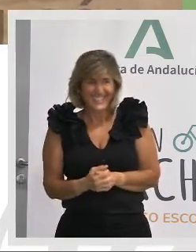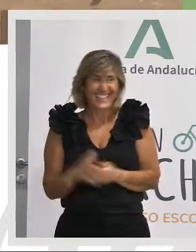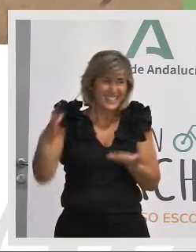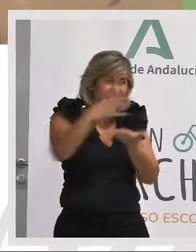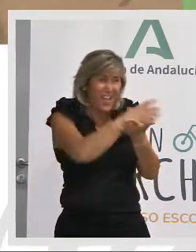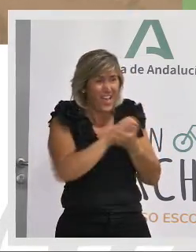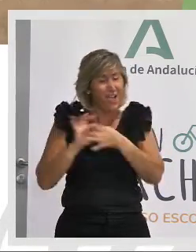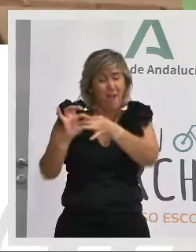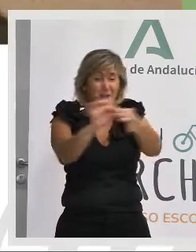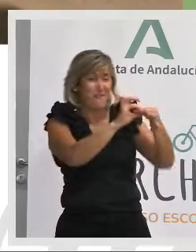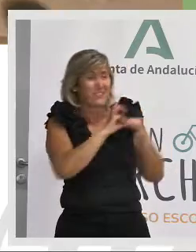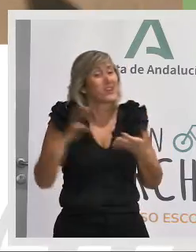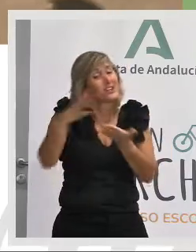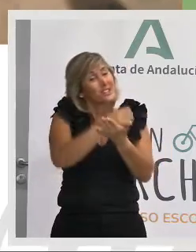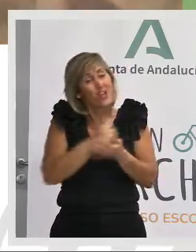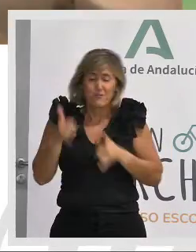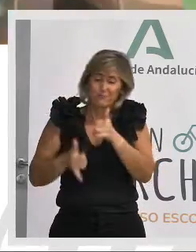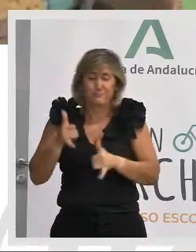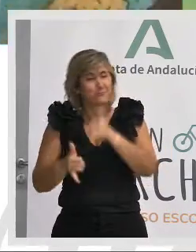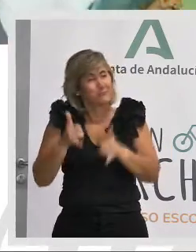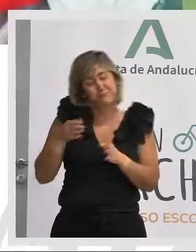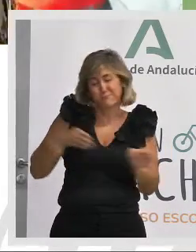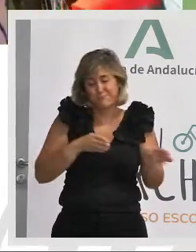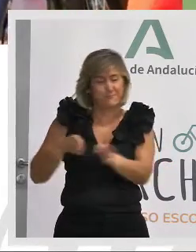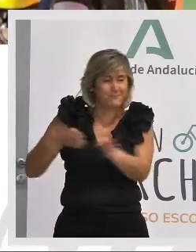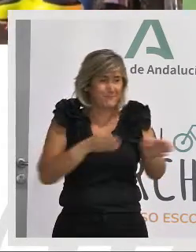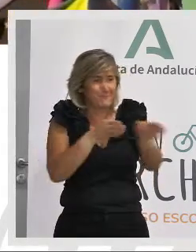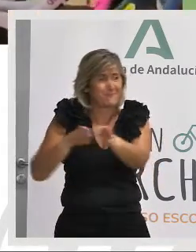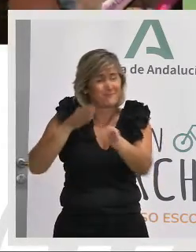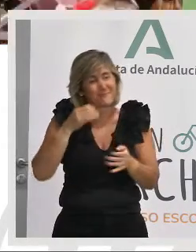todos unidos, todos a una.